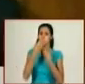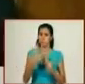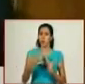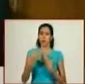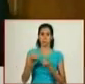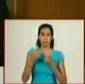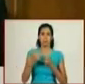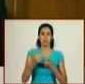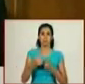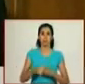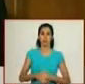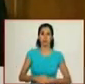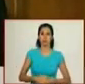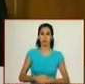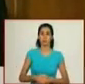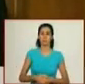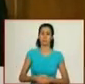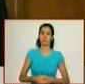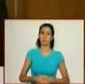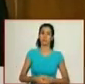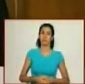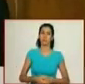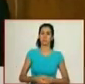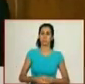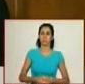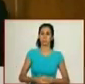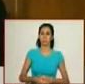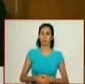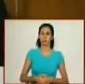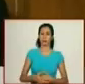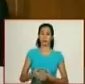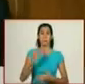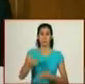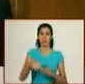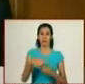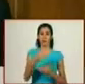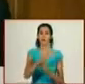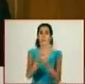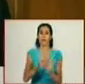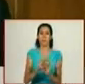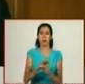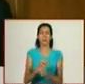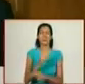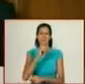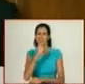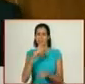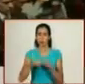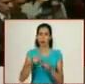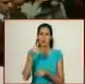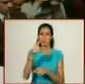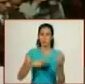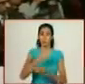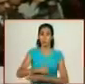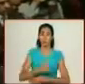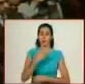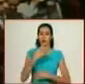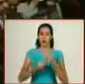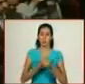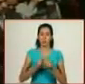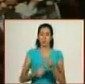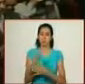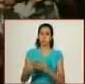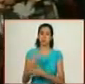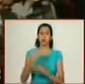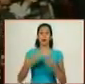ambiente correcto. The right recipe of success. Y la receta correcta para el éxito de este proyecto. Con la constitución de estas